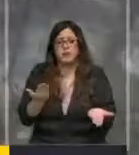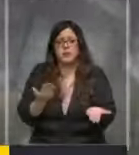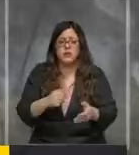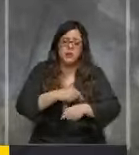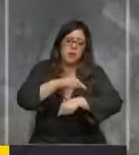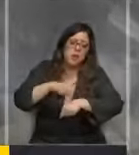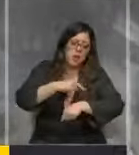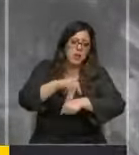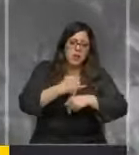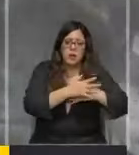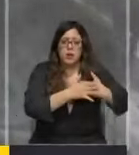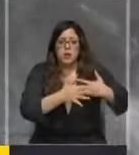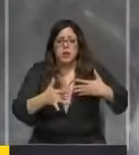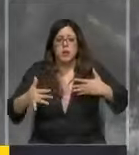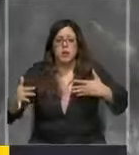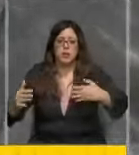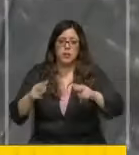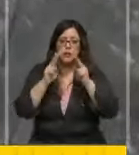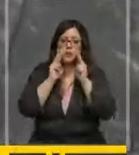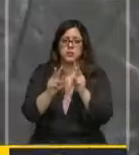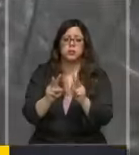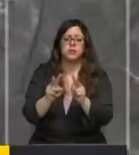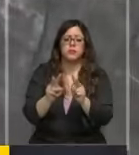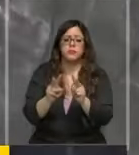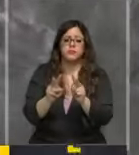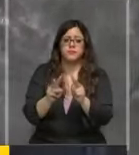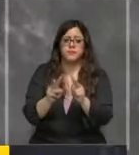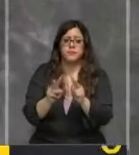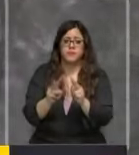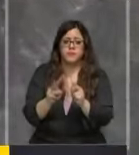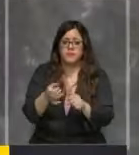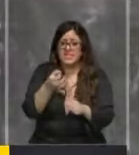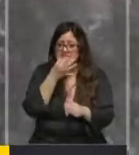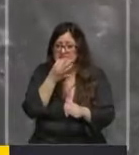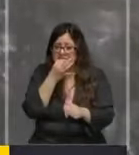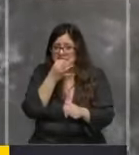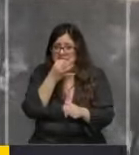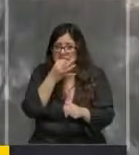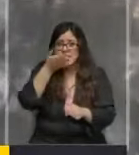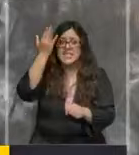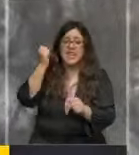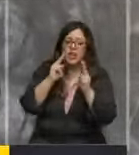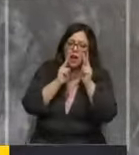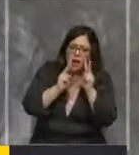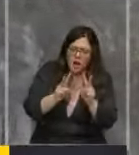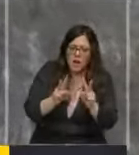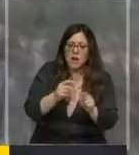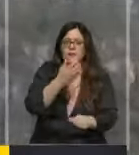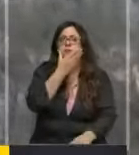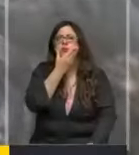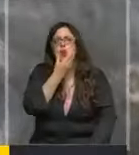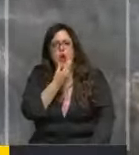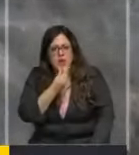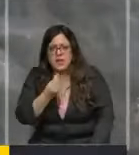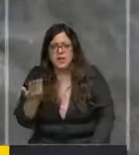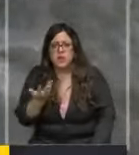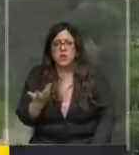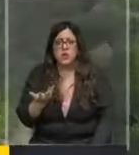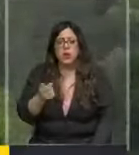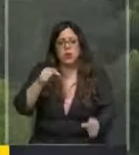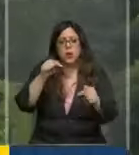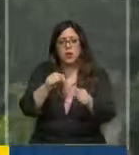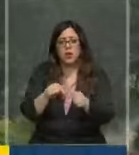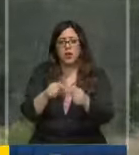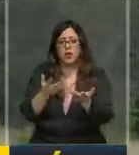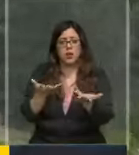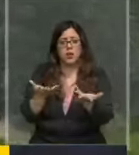las horas se logra dimensionar el daño, lo verde del jardín, aquellas escenas llenas de vida y postales de tantas imágenes, hoy solo